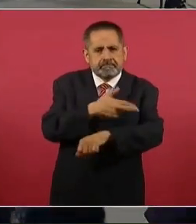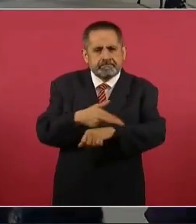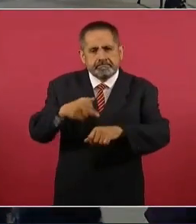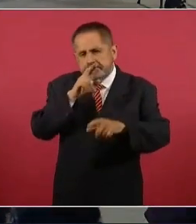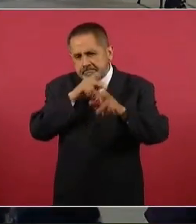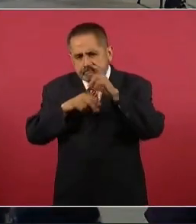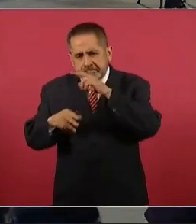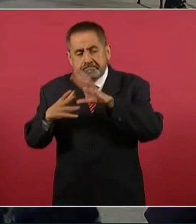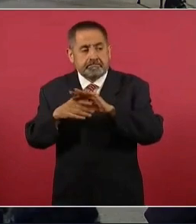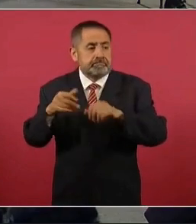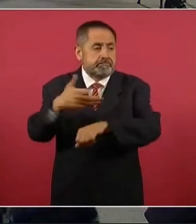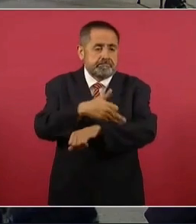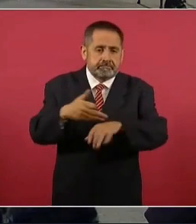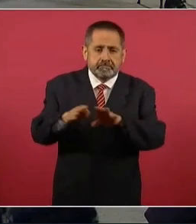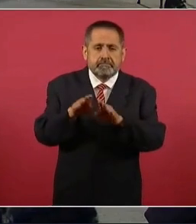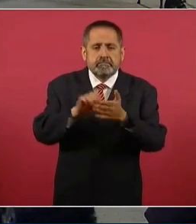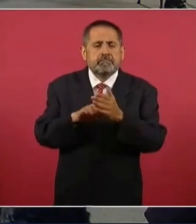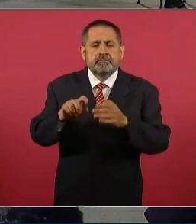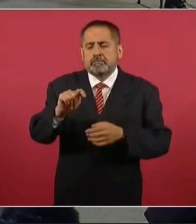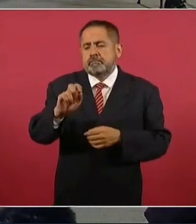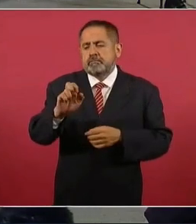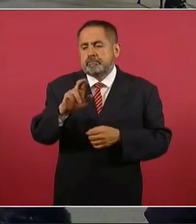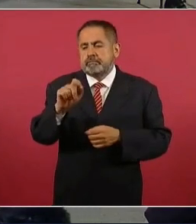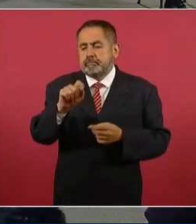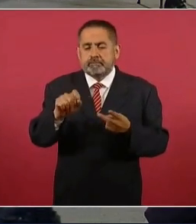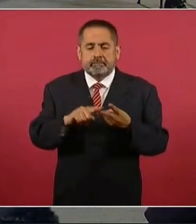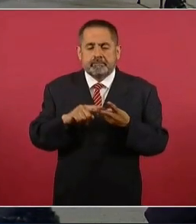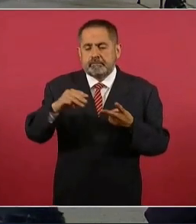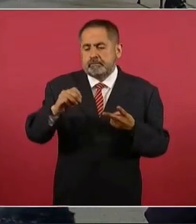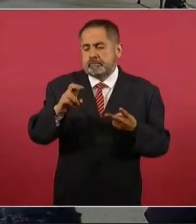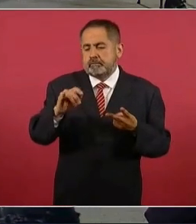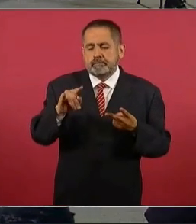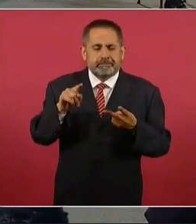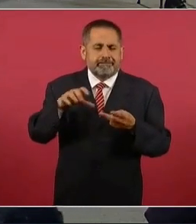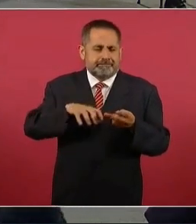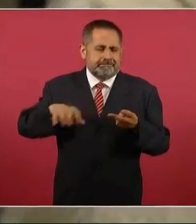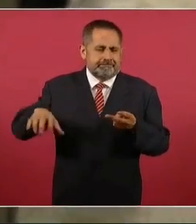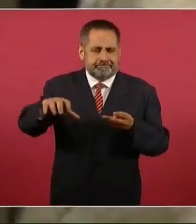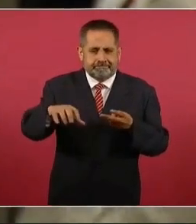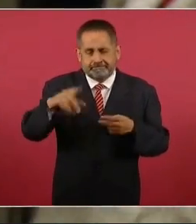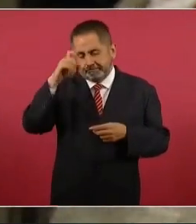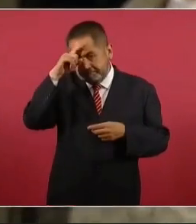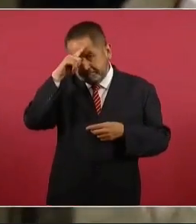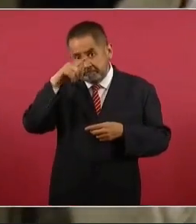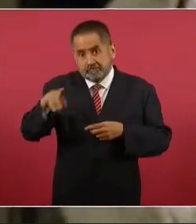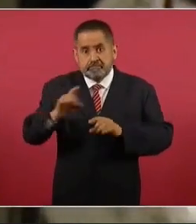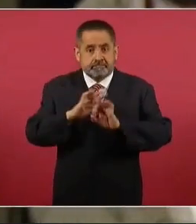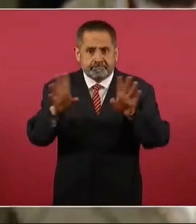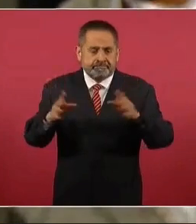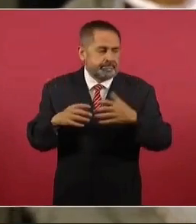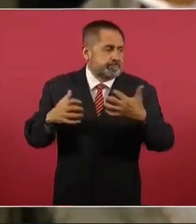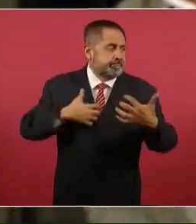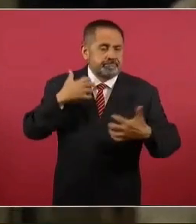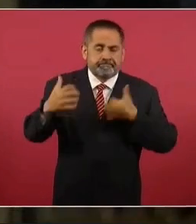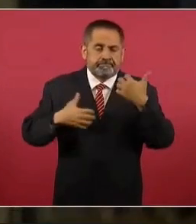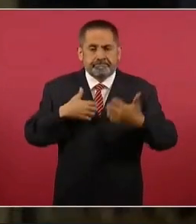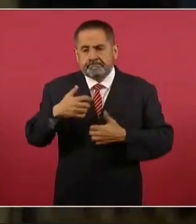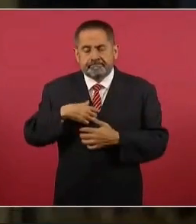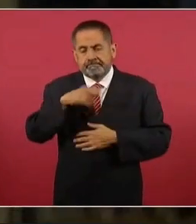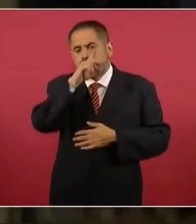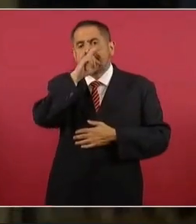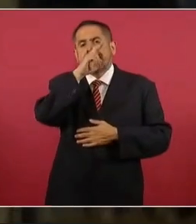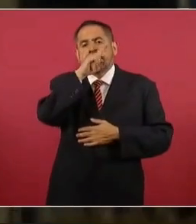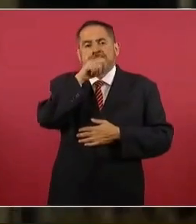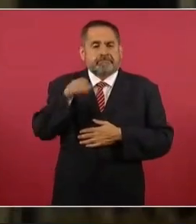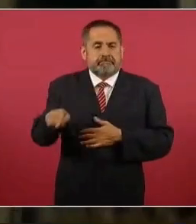de varias colonias como Terrazas del Valle, Morita 1 y 2, etcétera, y están tomando ya medidas pues muy desesperadas en ese aspecto,